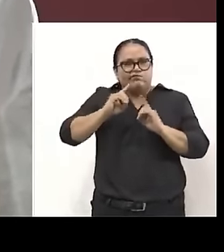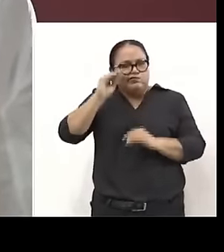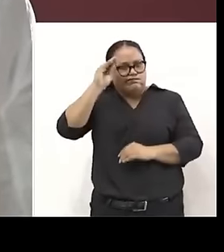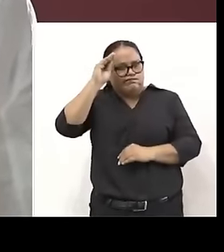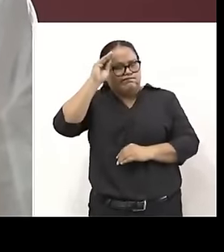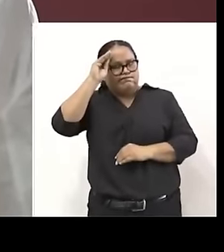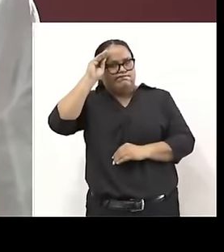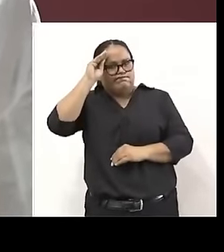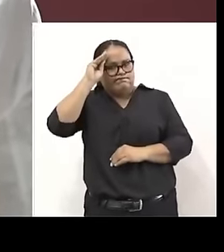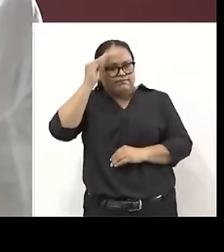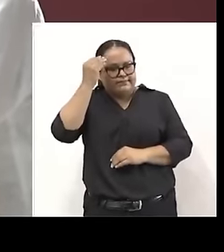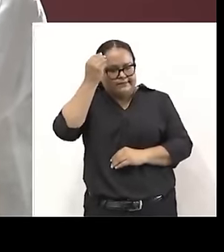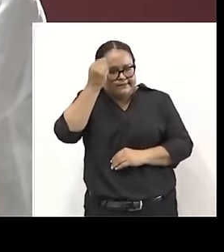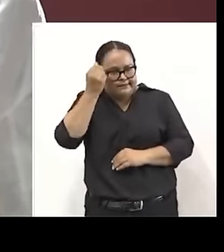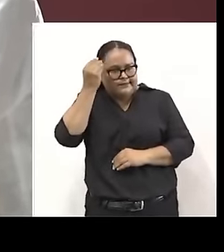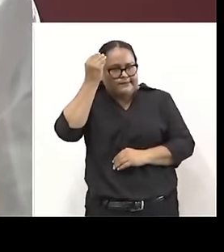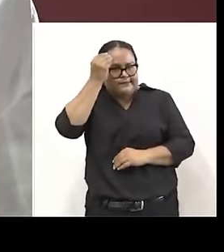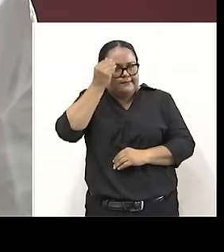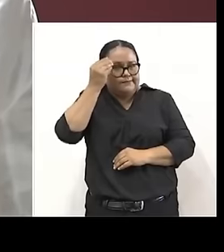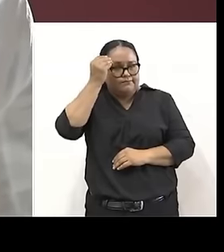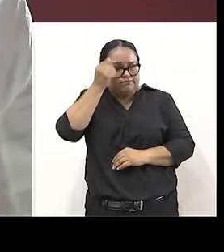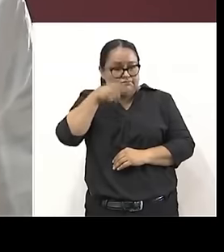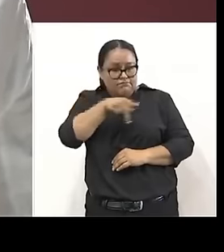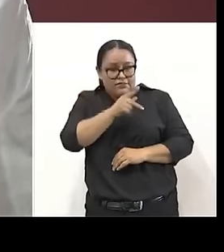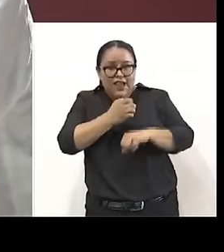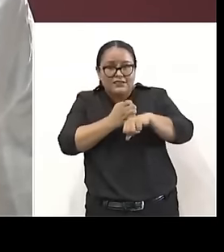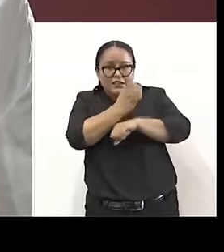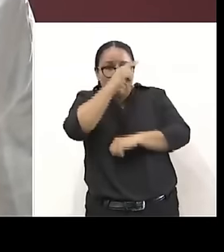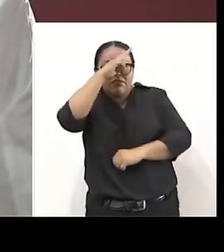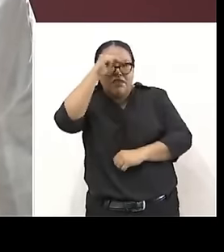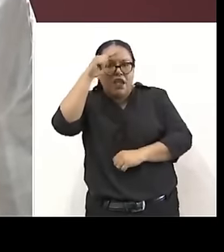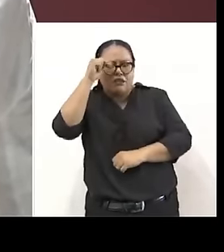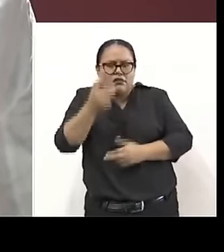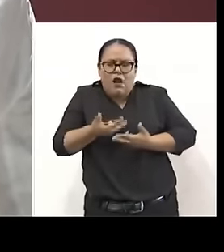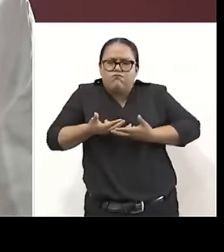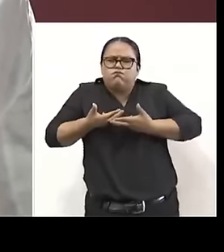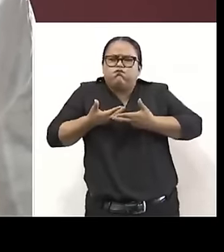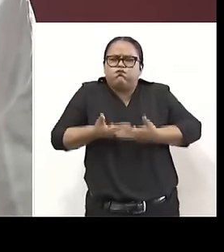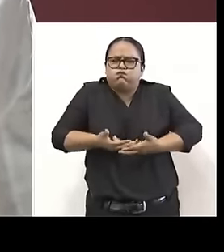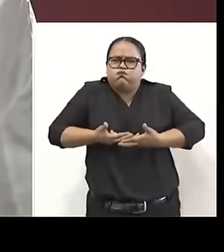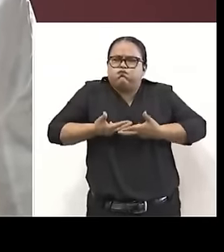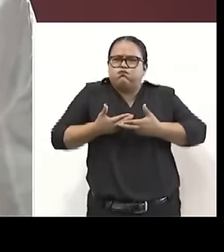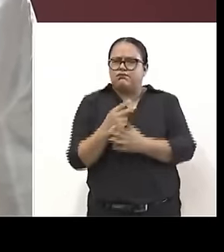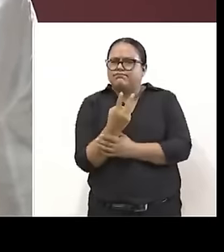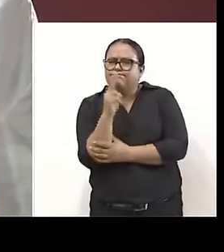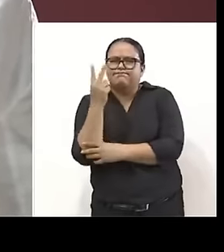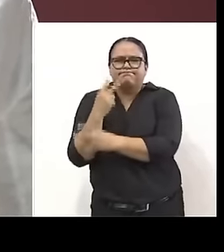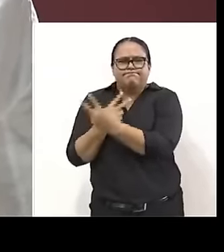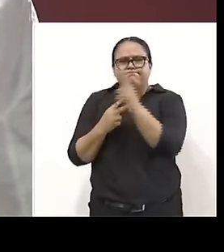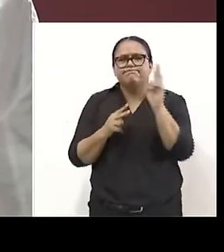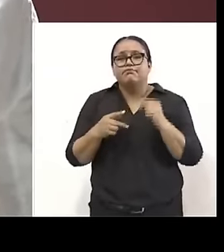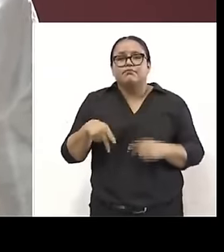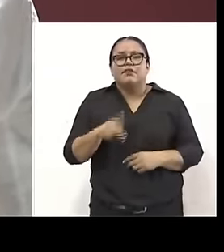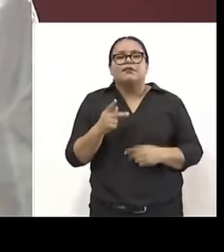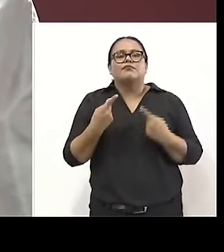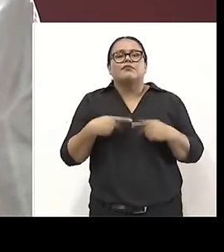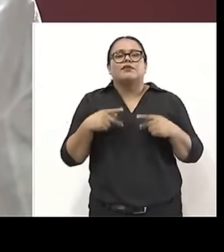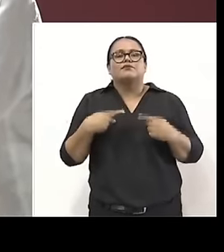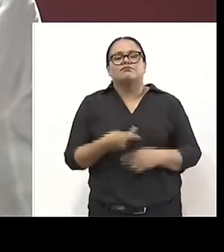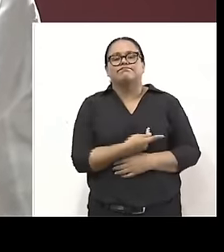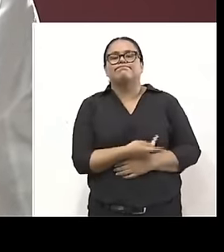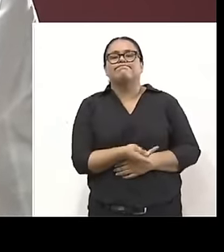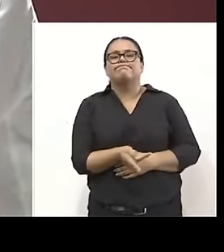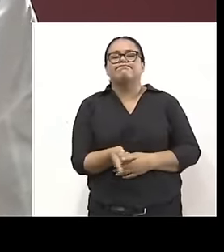Entonces yo feliz feliz de que haya ocurrido esto y sobre todo me devolvió la fe en los políticos yo ya había